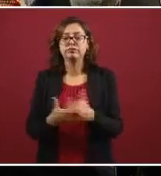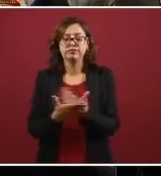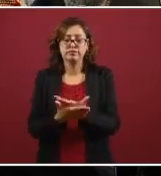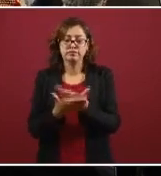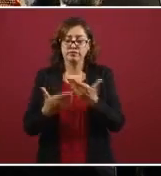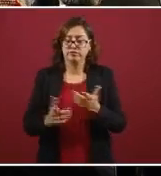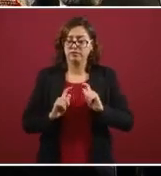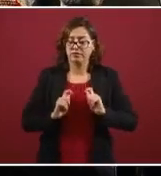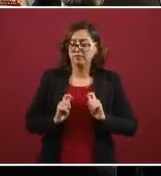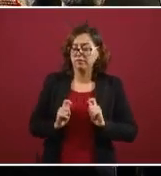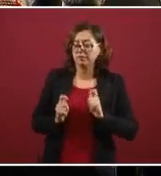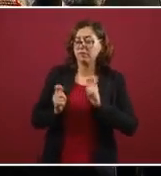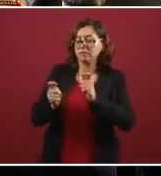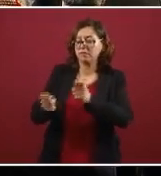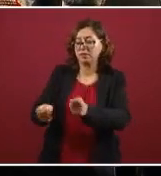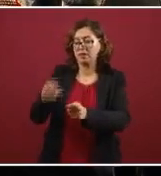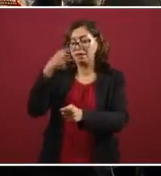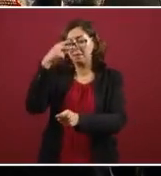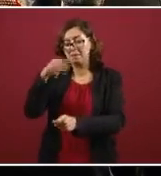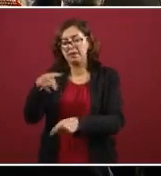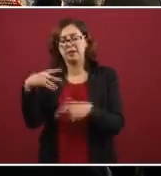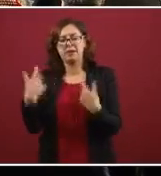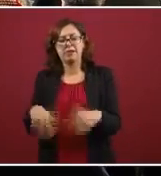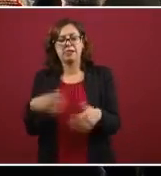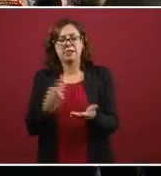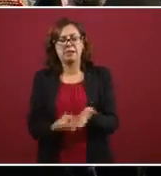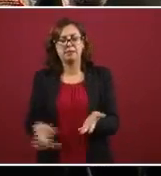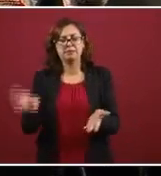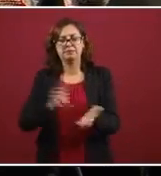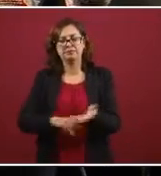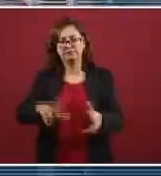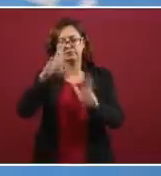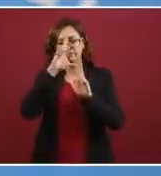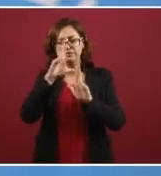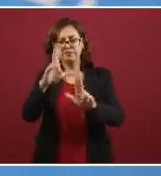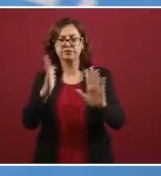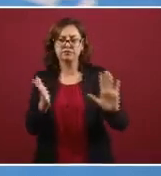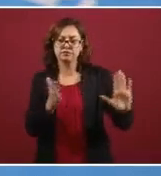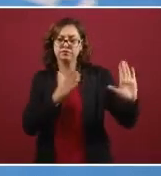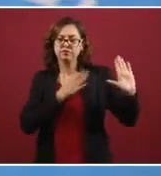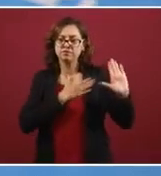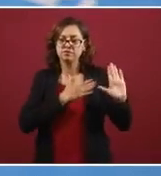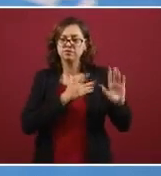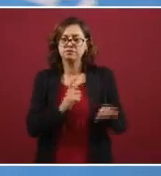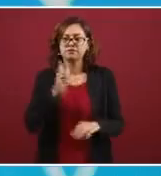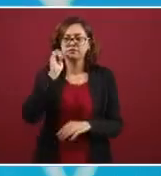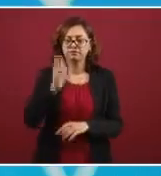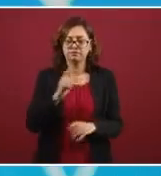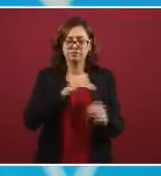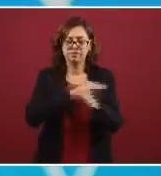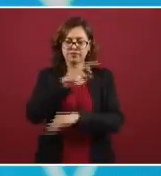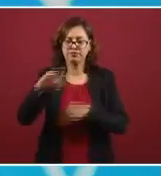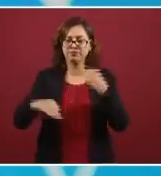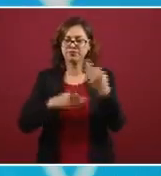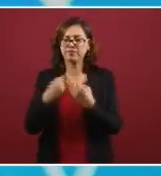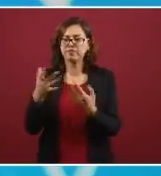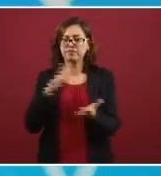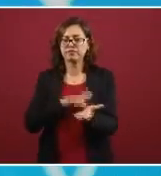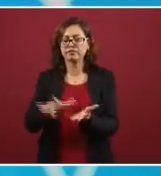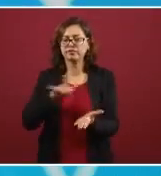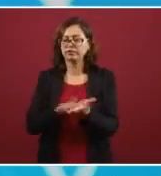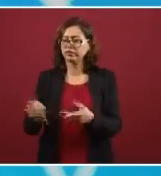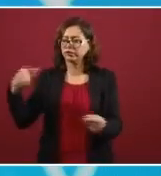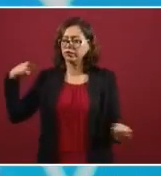México es un doble honor y es un compromiso. Es el compromiso de todo el apoyo, estimada María